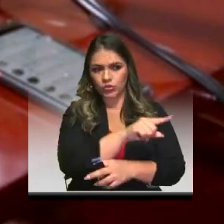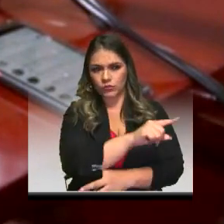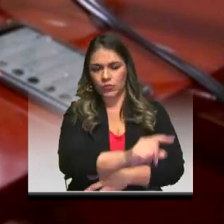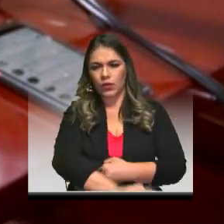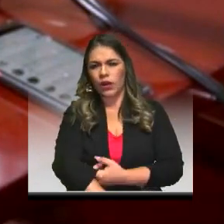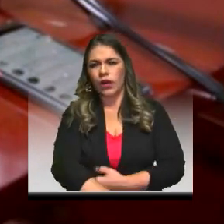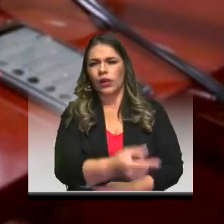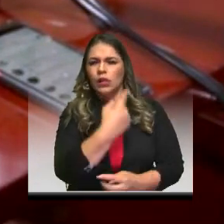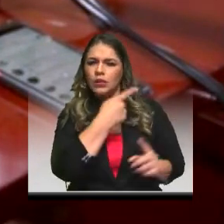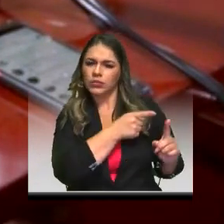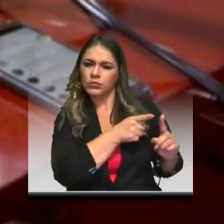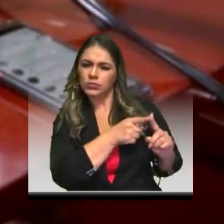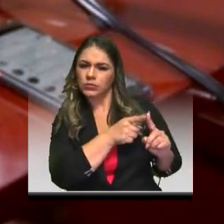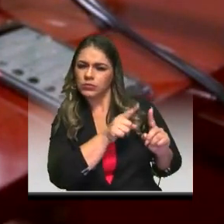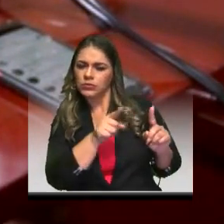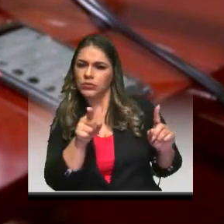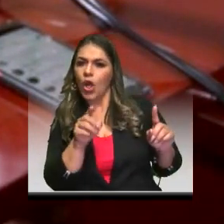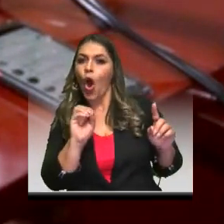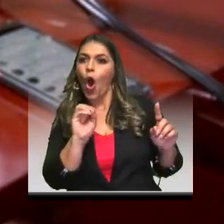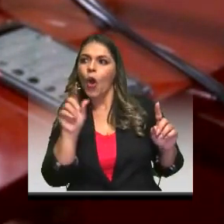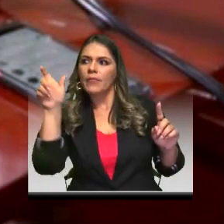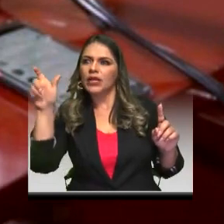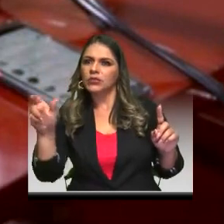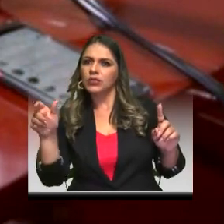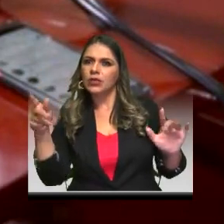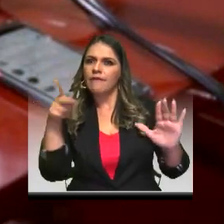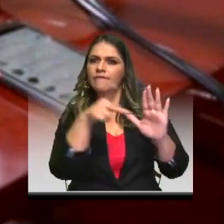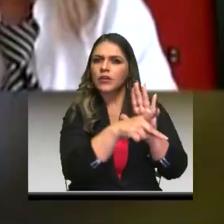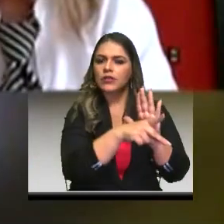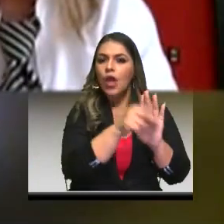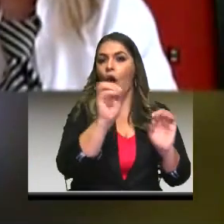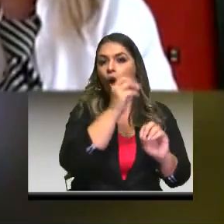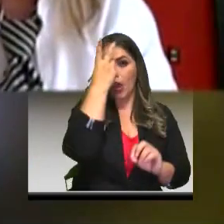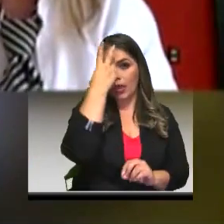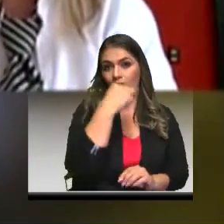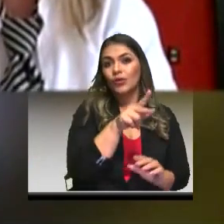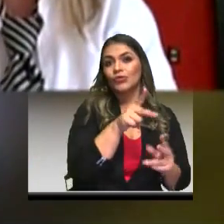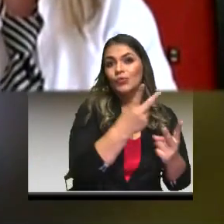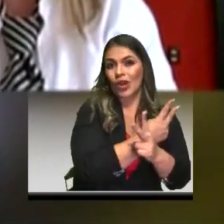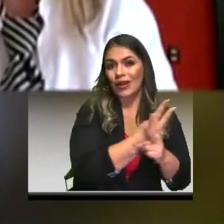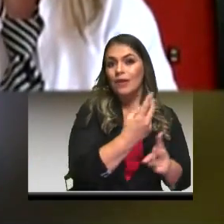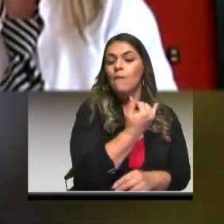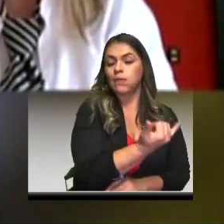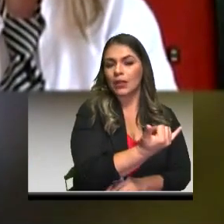personas violentas o de que alguien los está violentando. Y yo